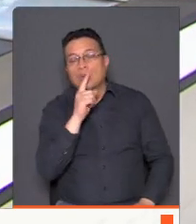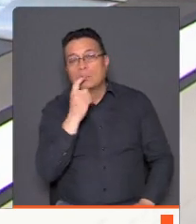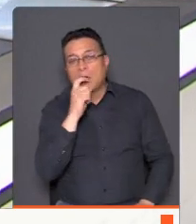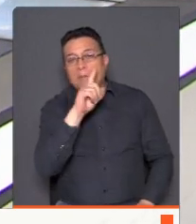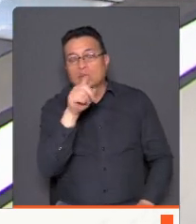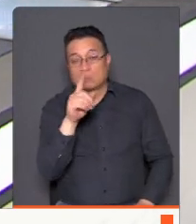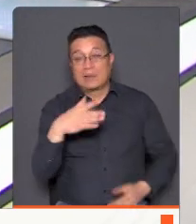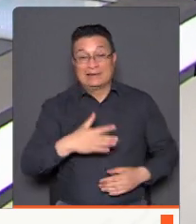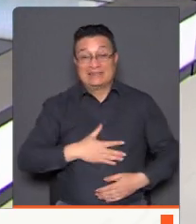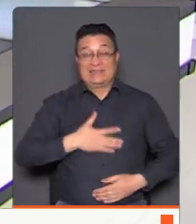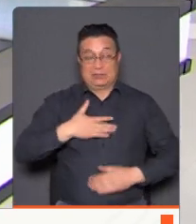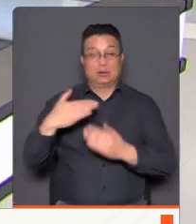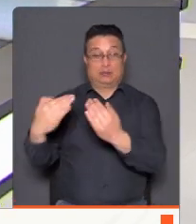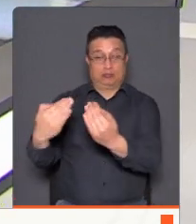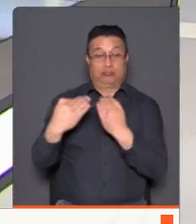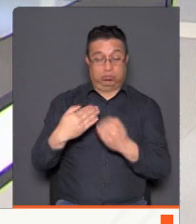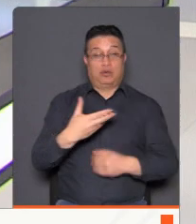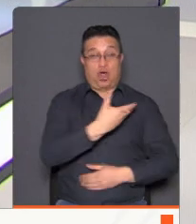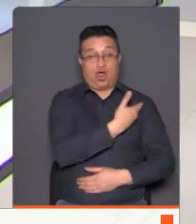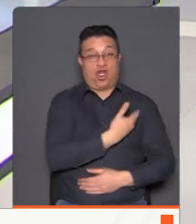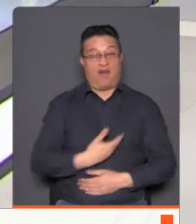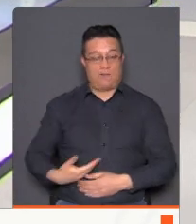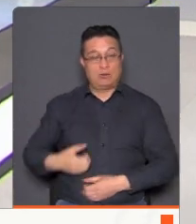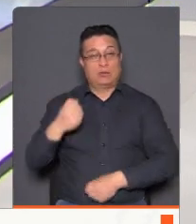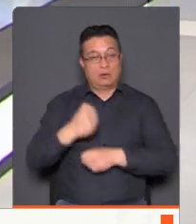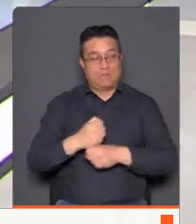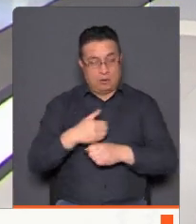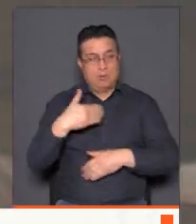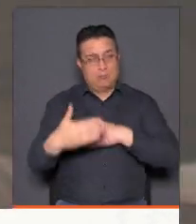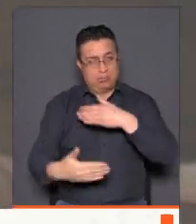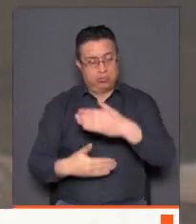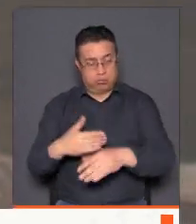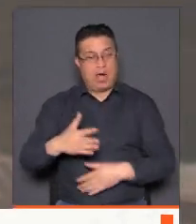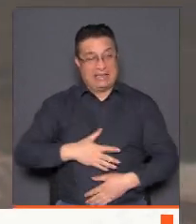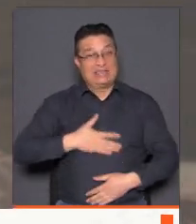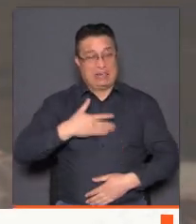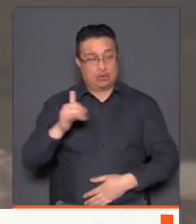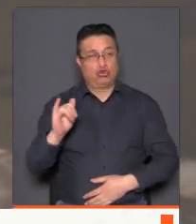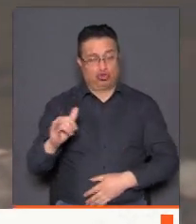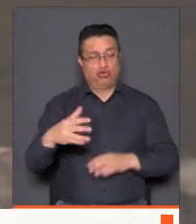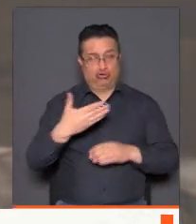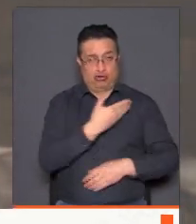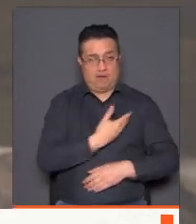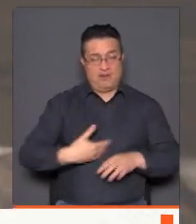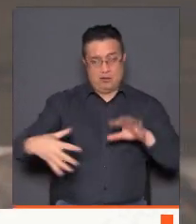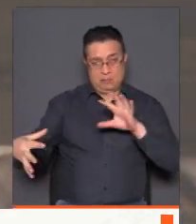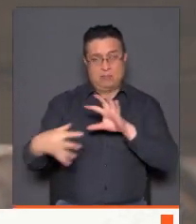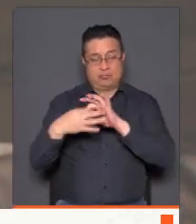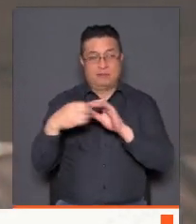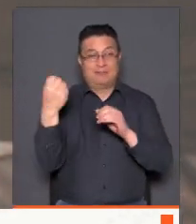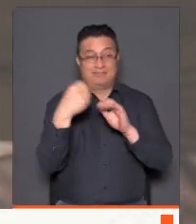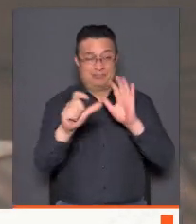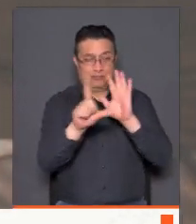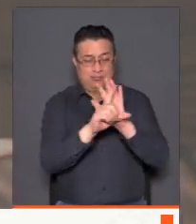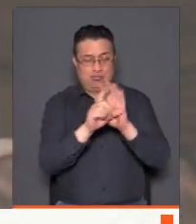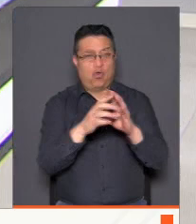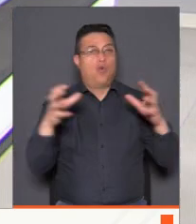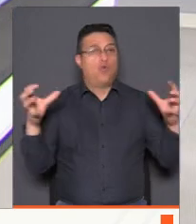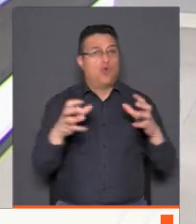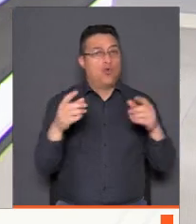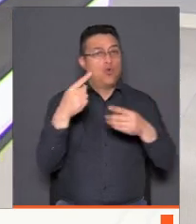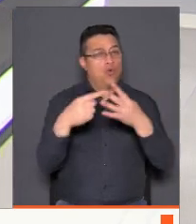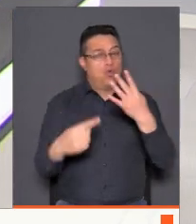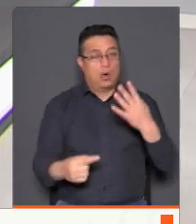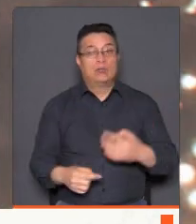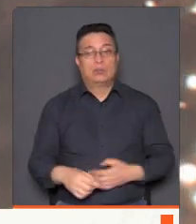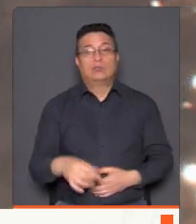respaldo del gobierno en la tarea que está comenzando a implementar, que está desarrollando evidentemente y que tiene una reacción respecto a los delitos que hemos visto, que son muy violentos en algunos casos.